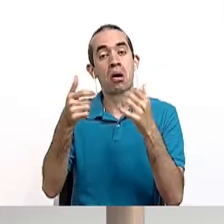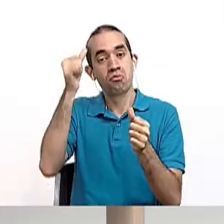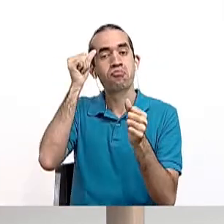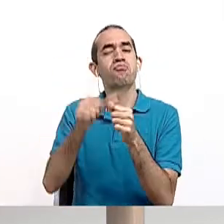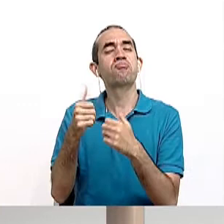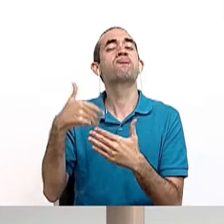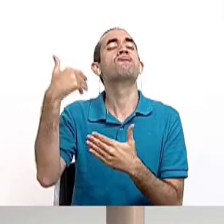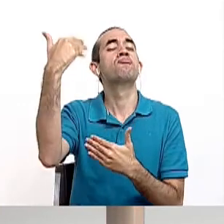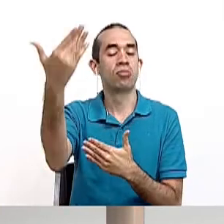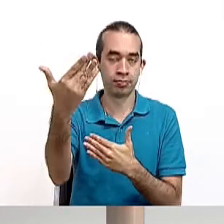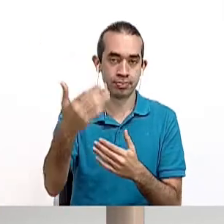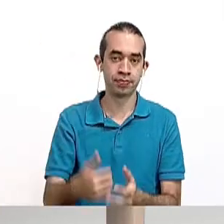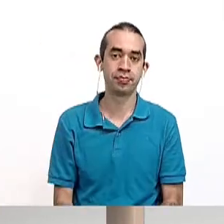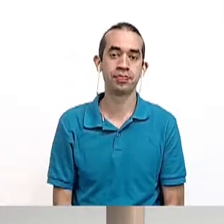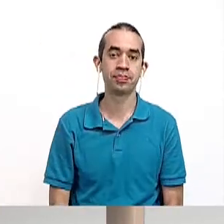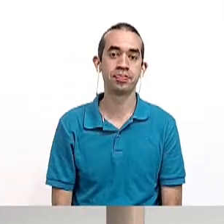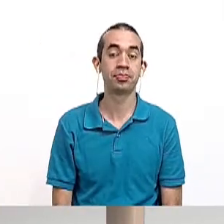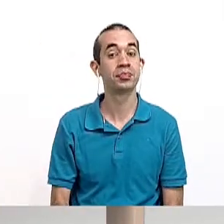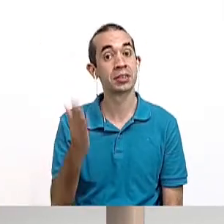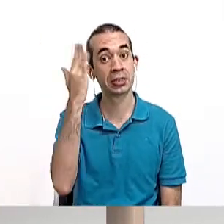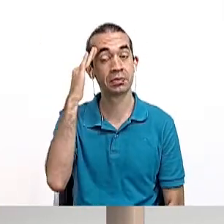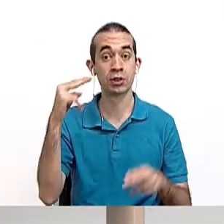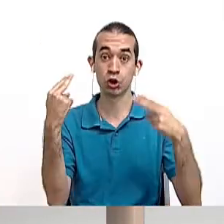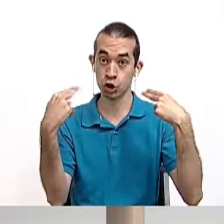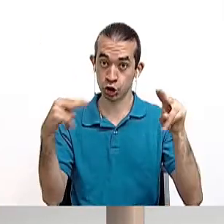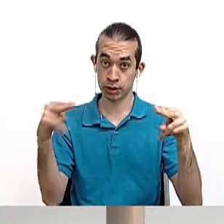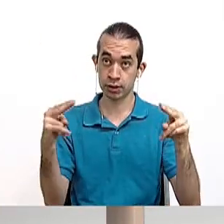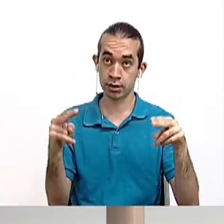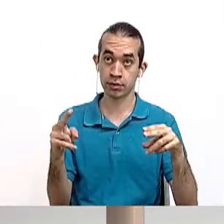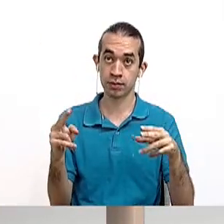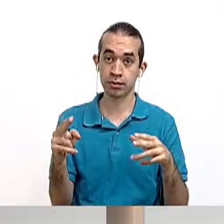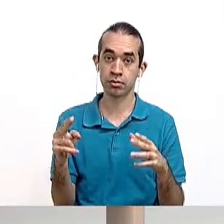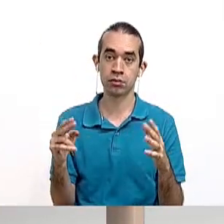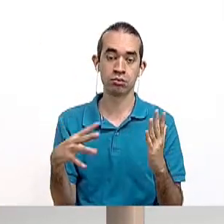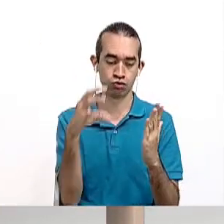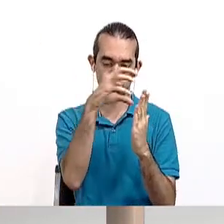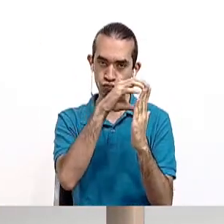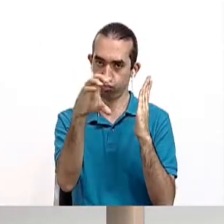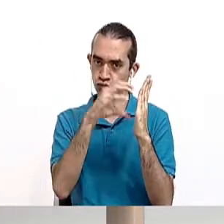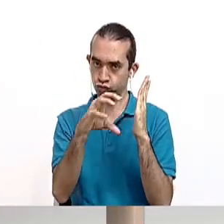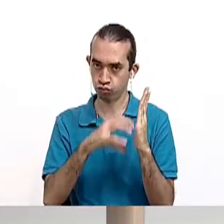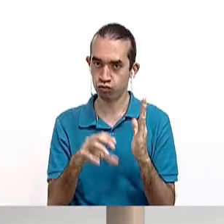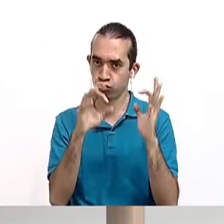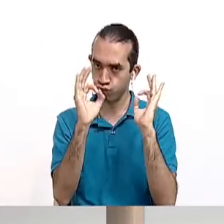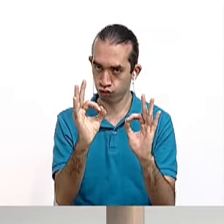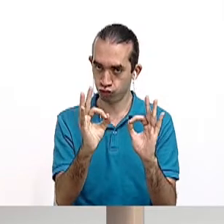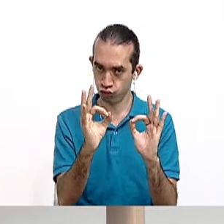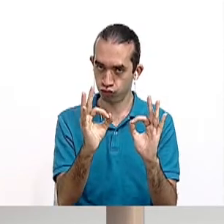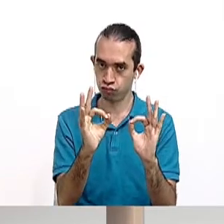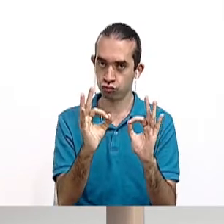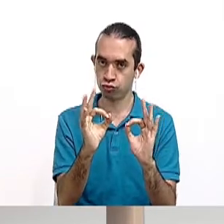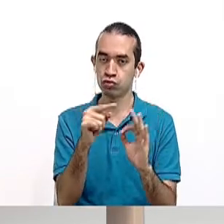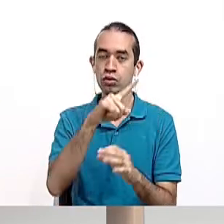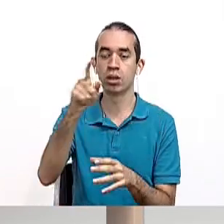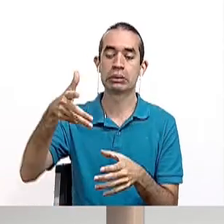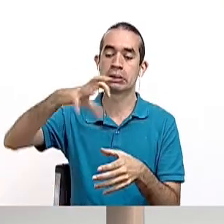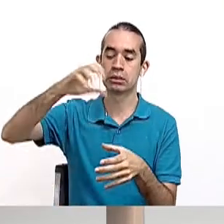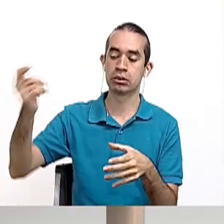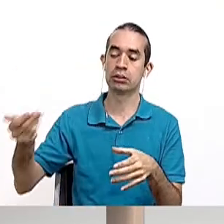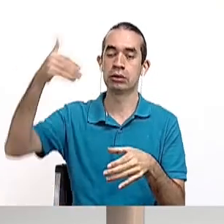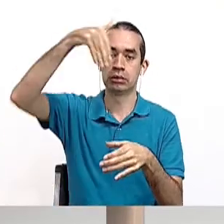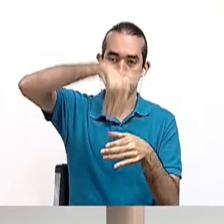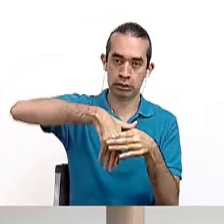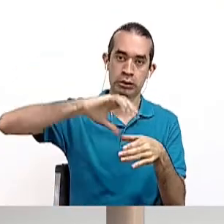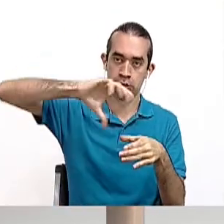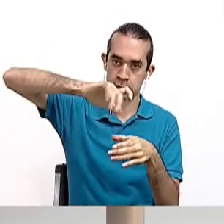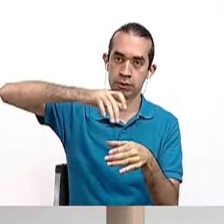recordar. Esa noticia la vamos a elaborar con todas sus partes y la van a guardar muy bien. Cuando ya la